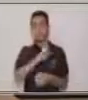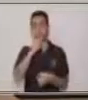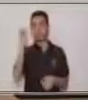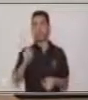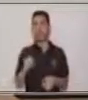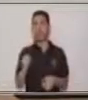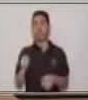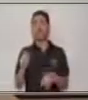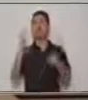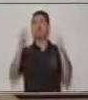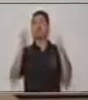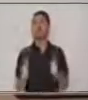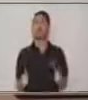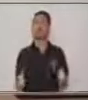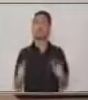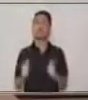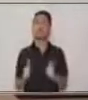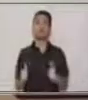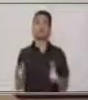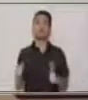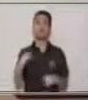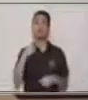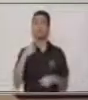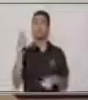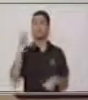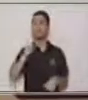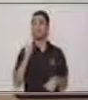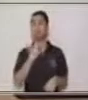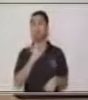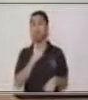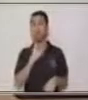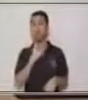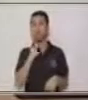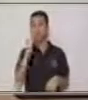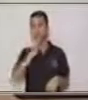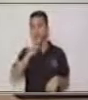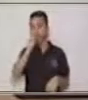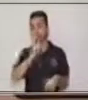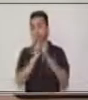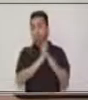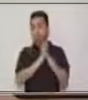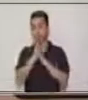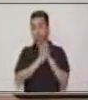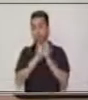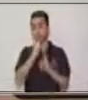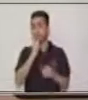porcentaje de alumnos y de alumnas que dijeron que les gustaba el helado de chocolate?